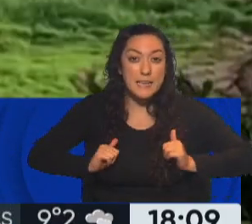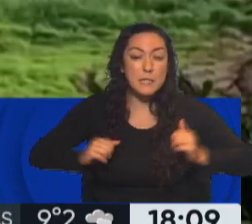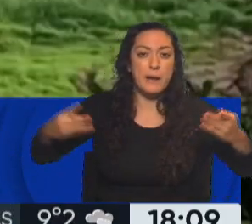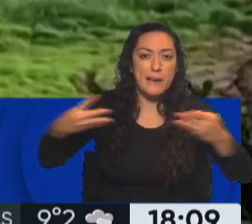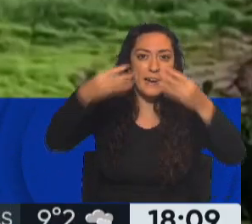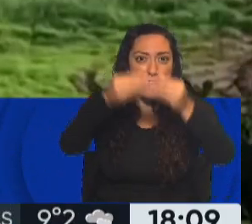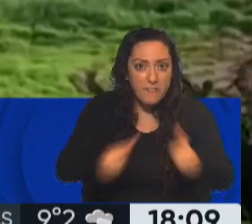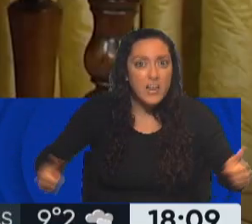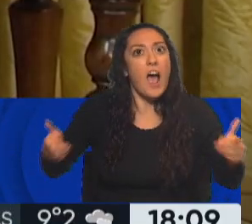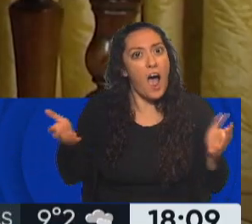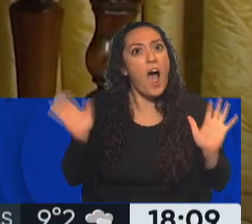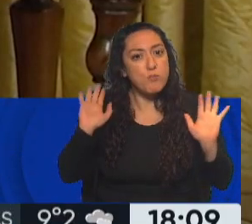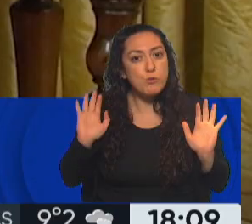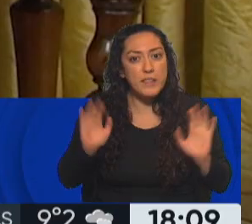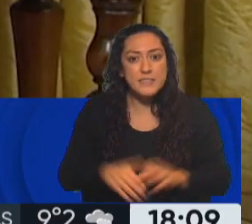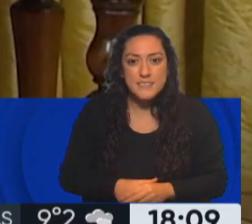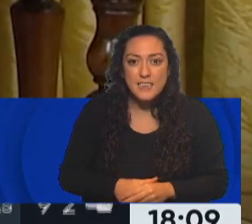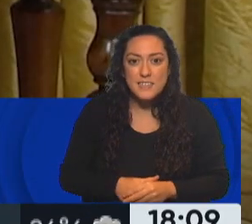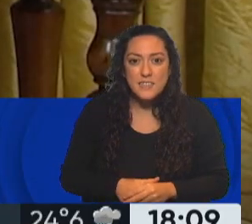conflicto creció considerablemente.